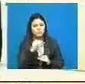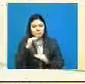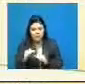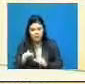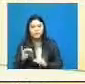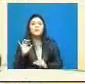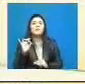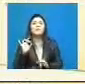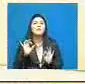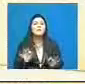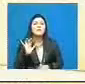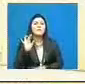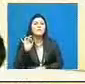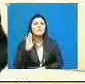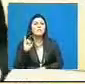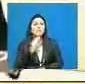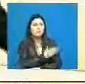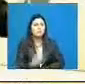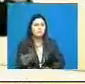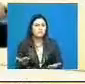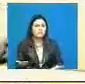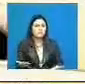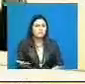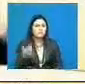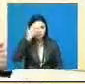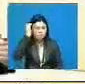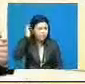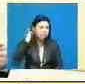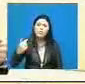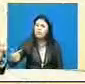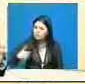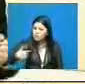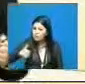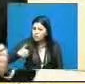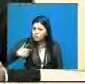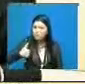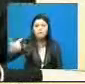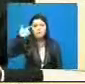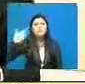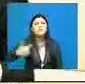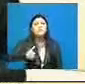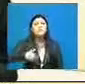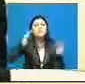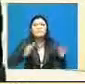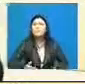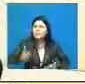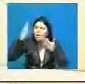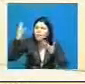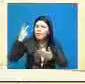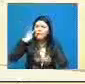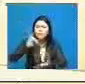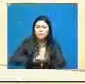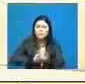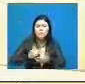Fueron 15 billones. Me atrevería yo a decir que en el marco fiscal de mediano plazo